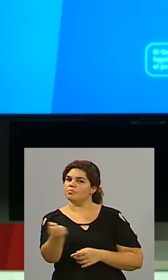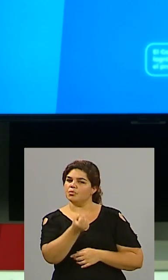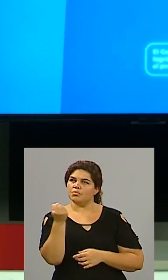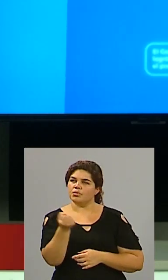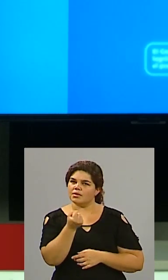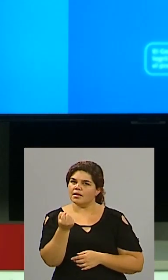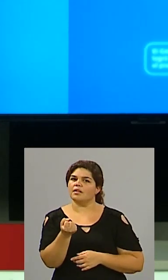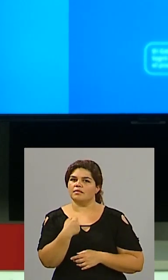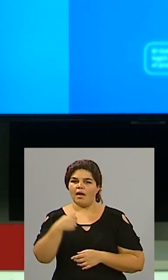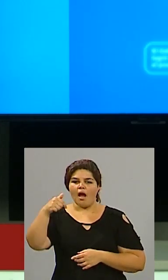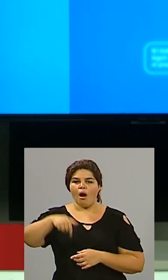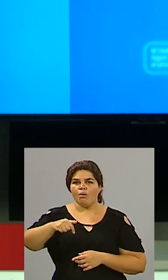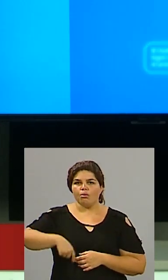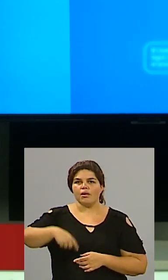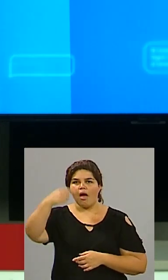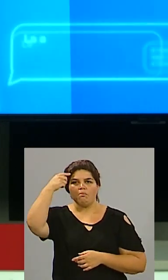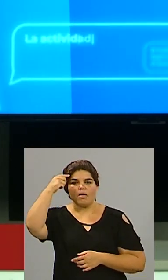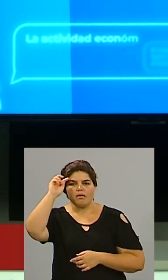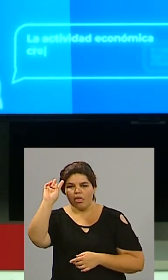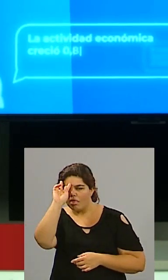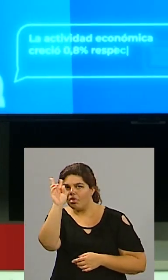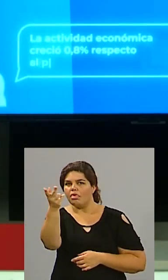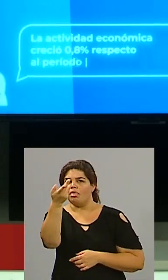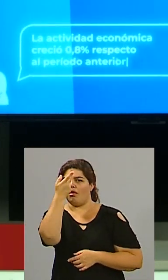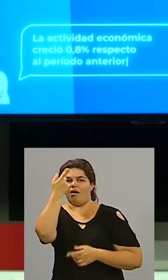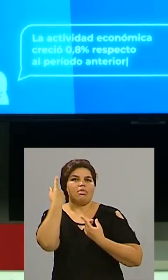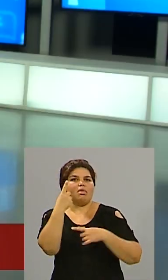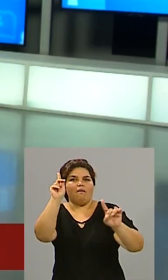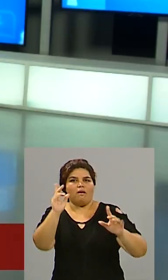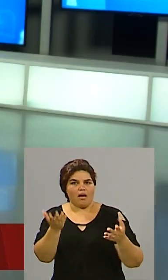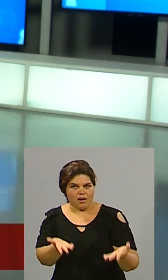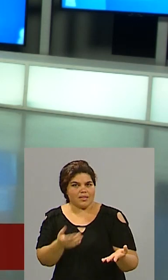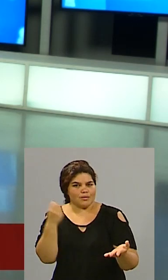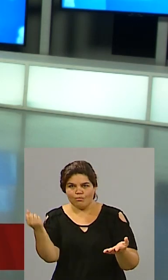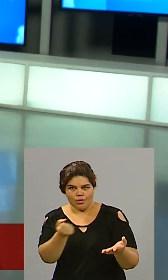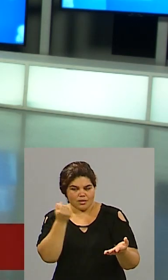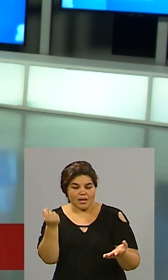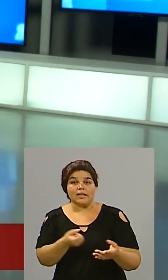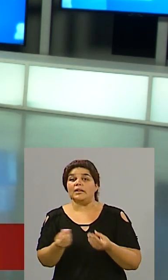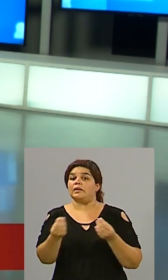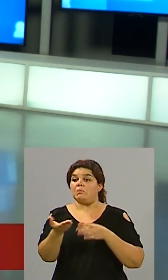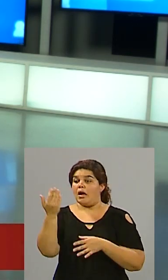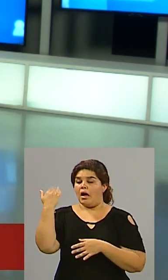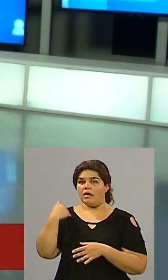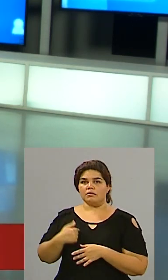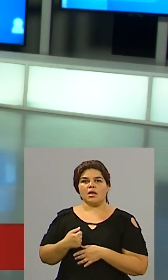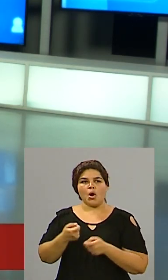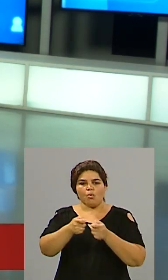temas de tomarlo. Antes lo que importaba era más cantidad de agentes,